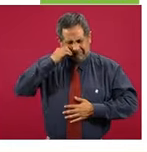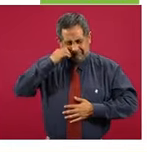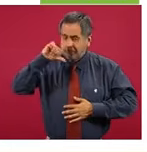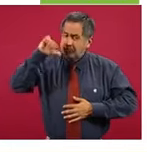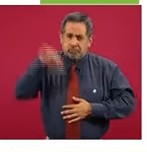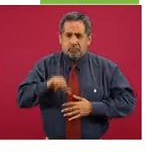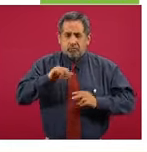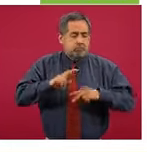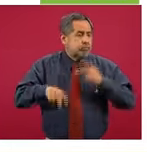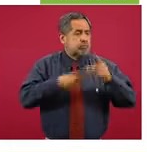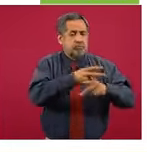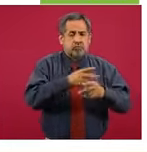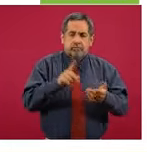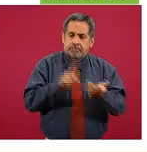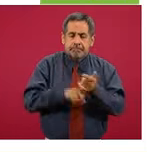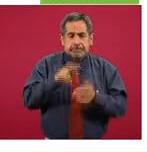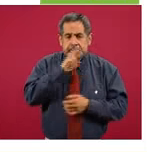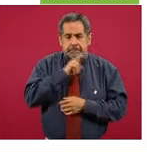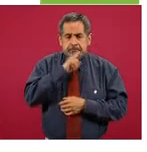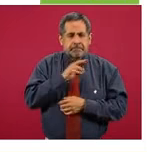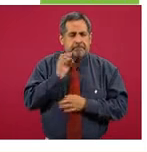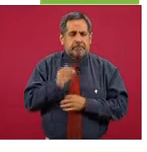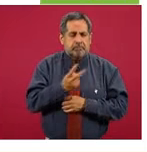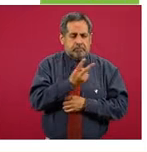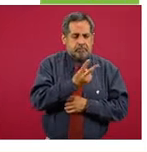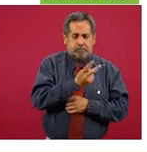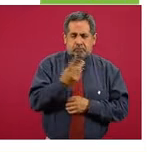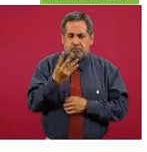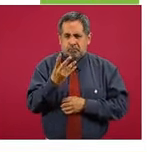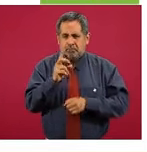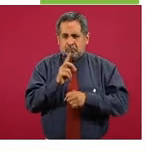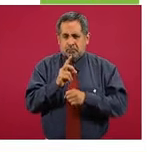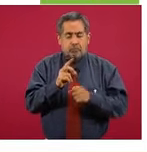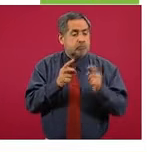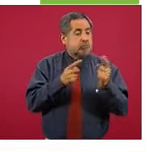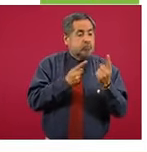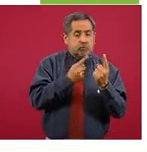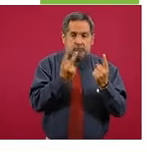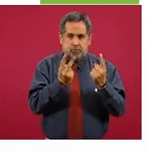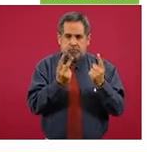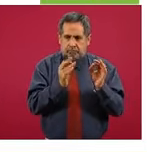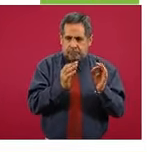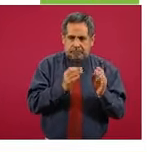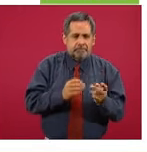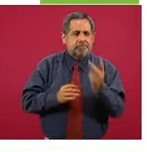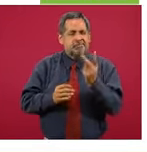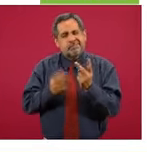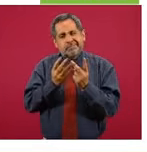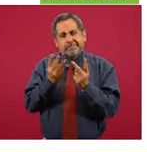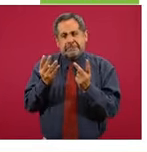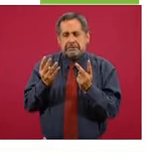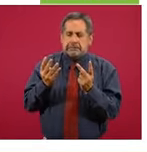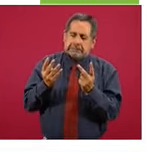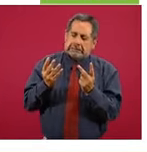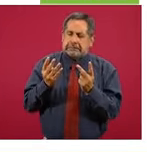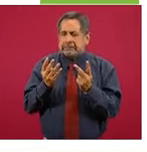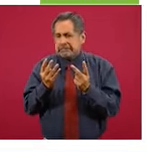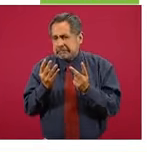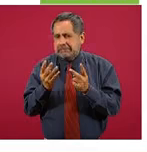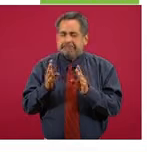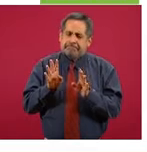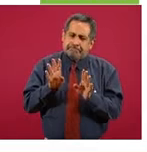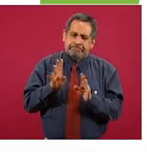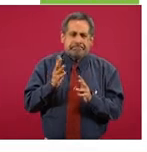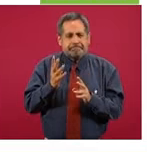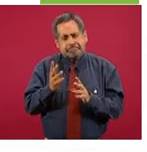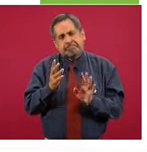lo calificamos como óptimo. Entre 2 y 4 días, perdón, como ideal, entre 2 y 4 días lo hemos